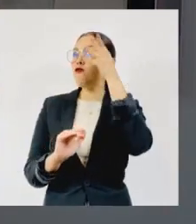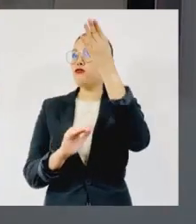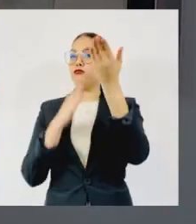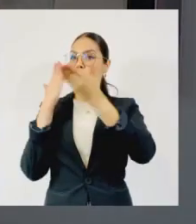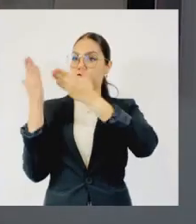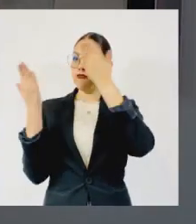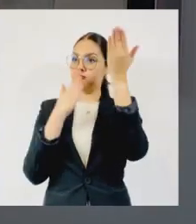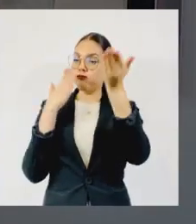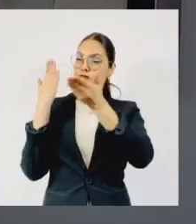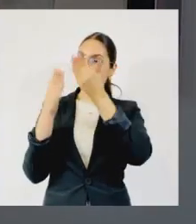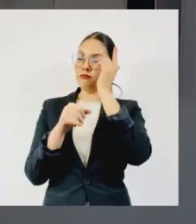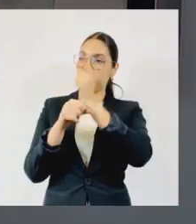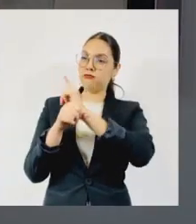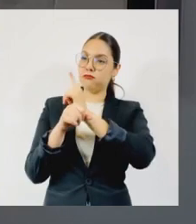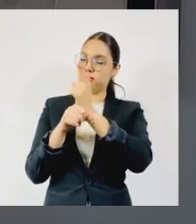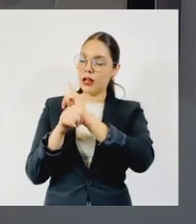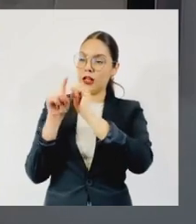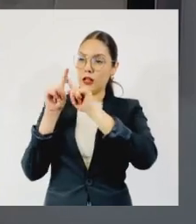decisión?